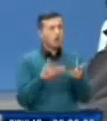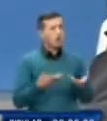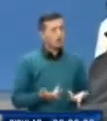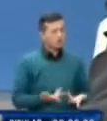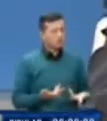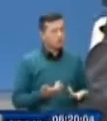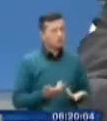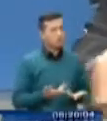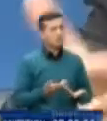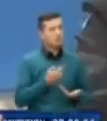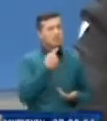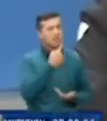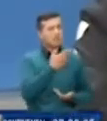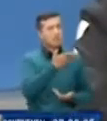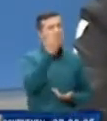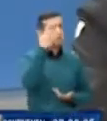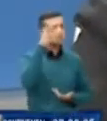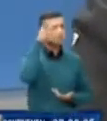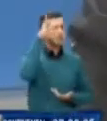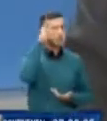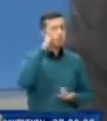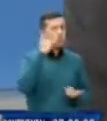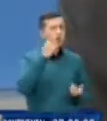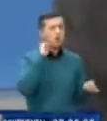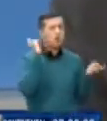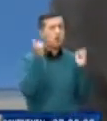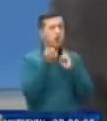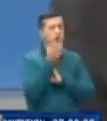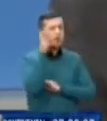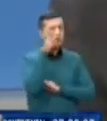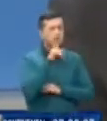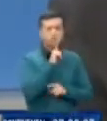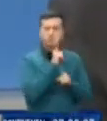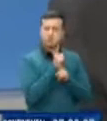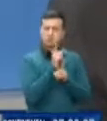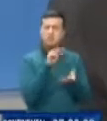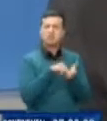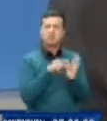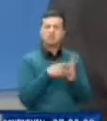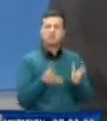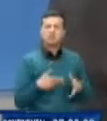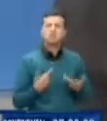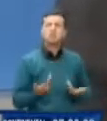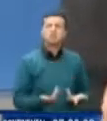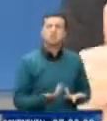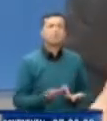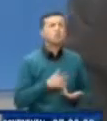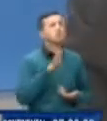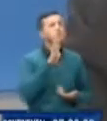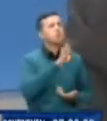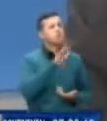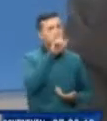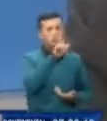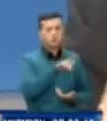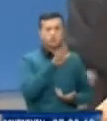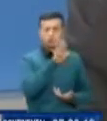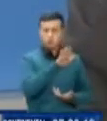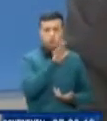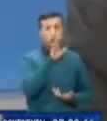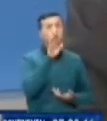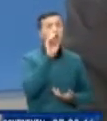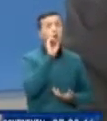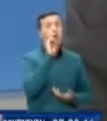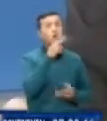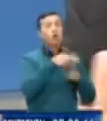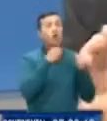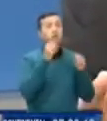y mantenía un discurso ahora significa entonces que el arroz el racional de este señor o de este ex